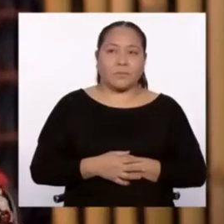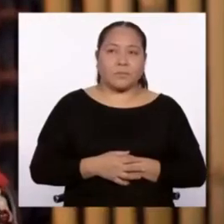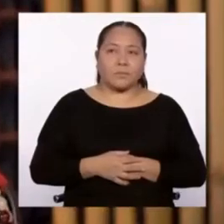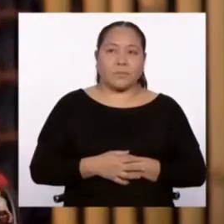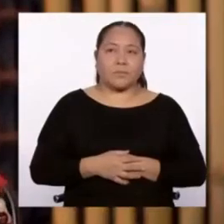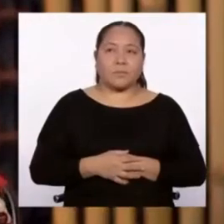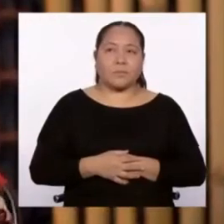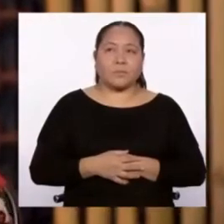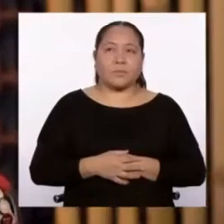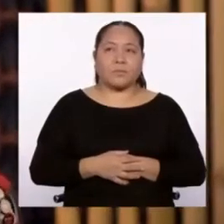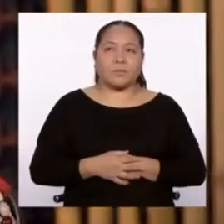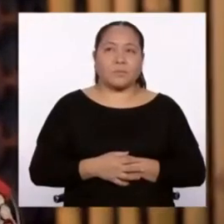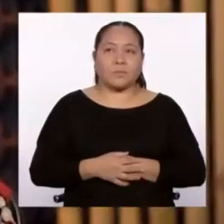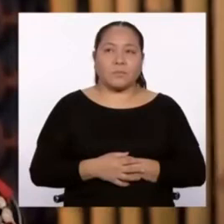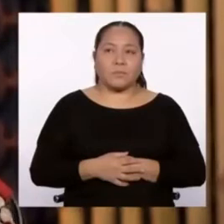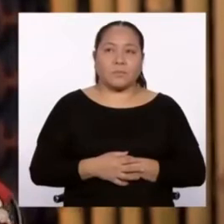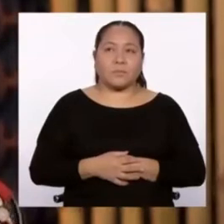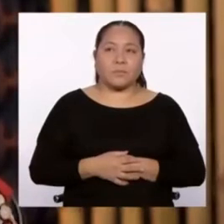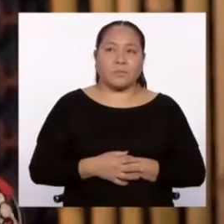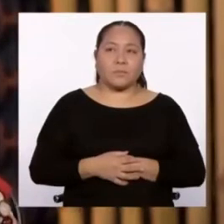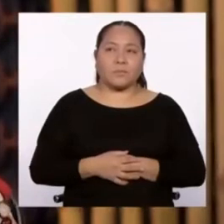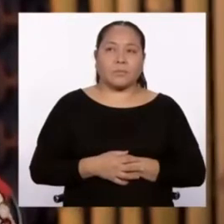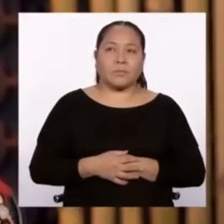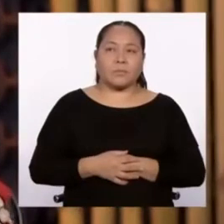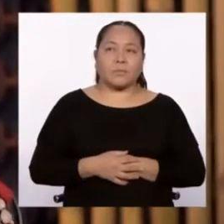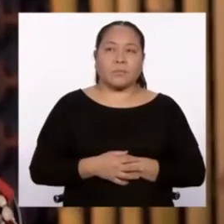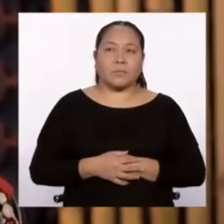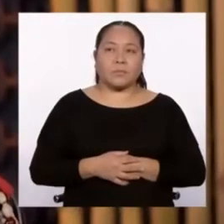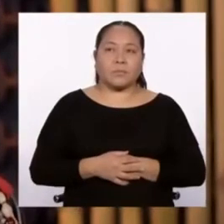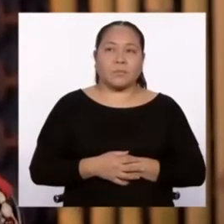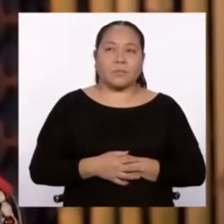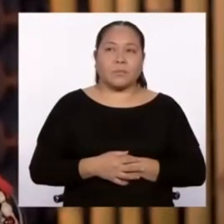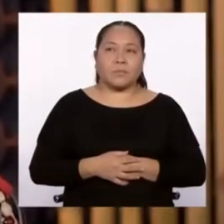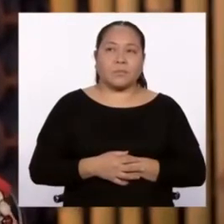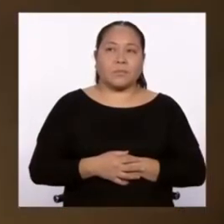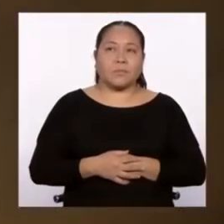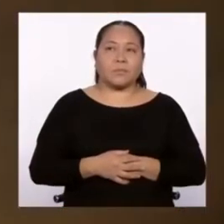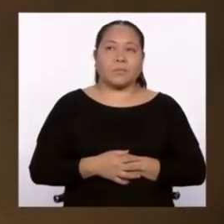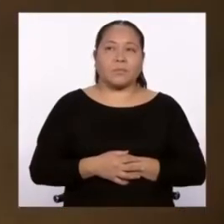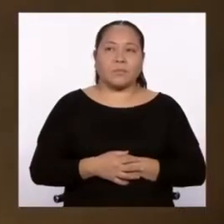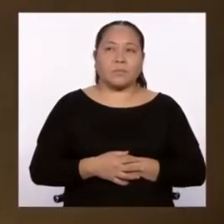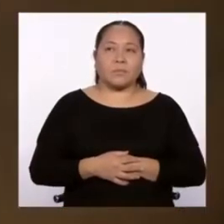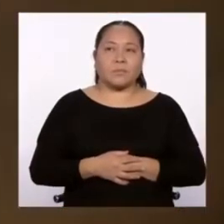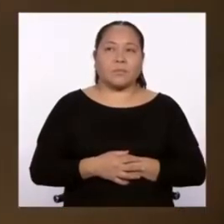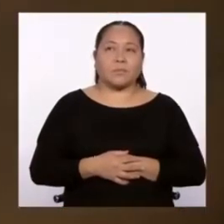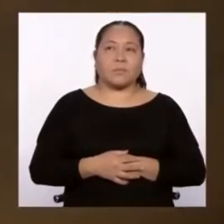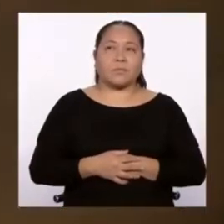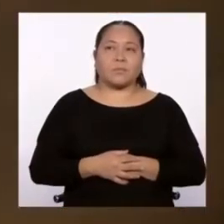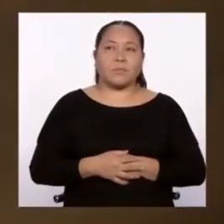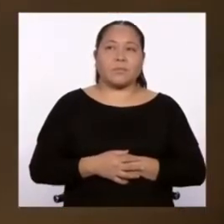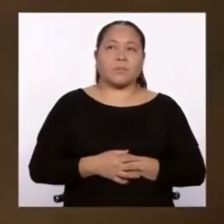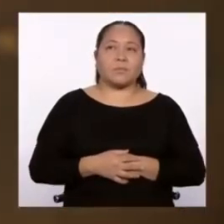Avisat siri pairane acá anampichteki Perú.